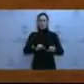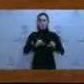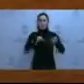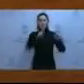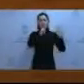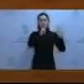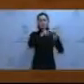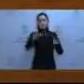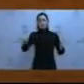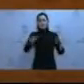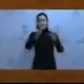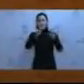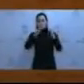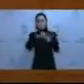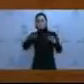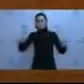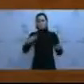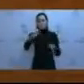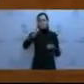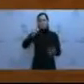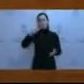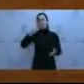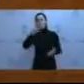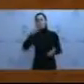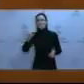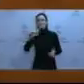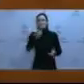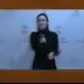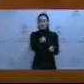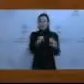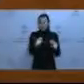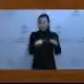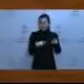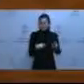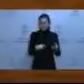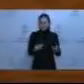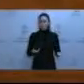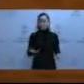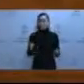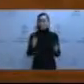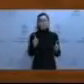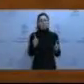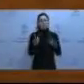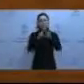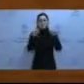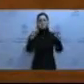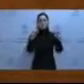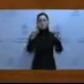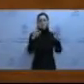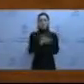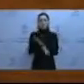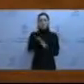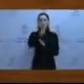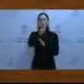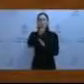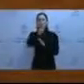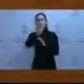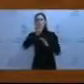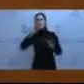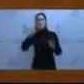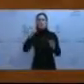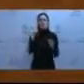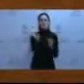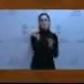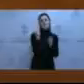de BOVES. Eso es lo que me está diciendo. No, mire, SOGEPSA es una empresa que tiene 140 y pico millones de euros de